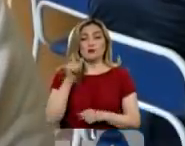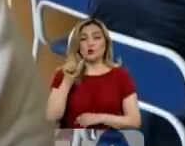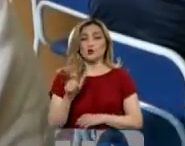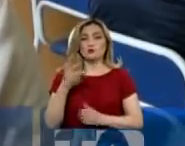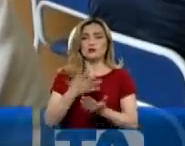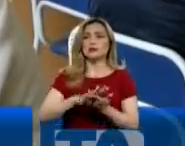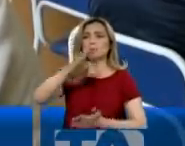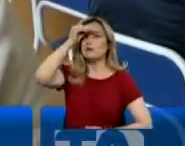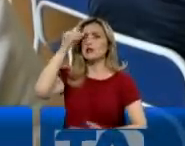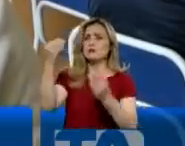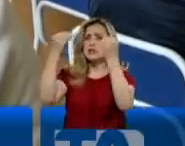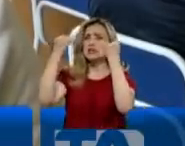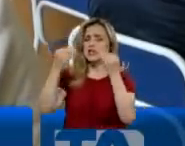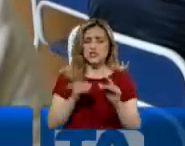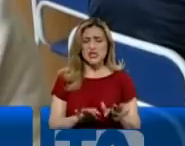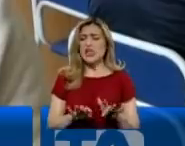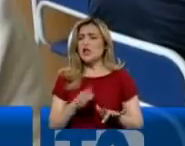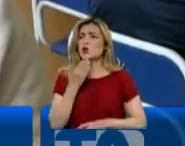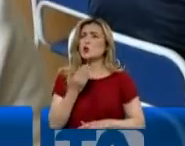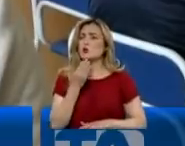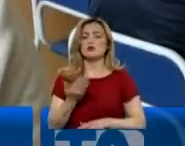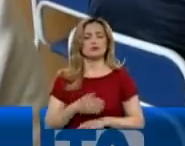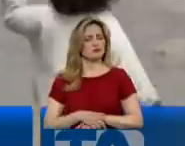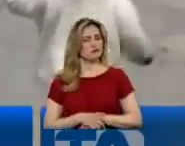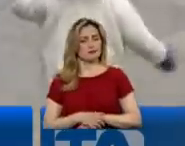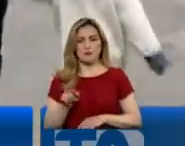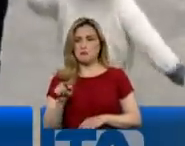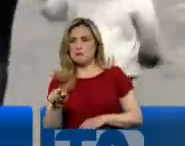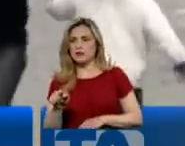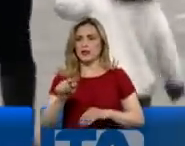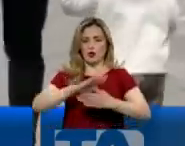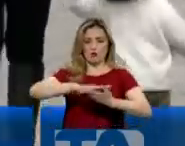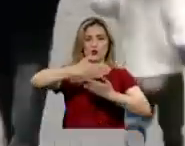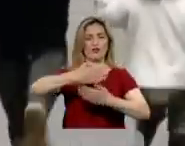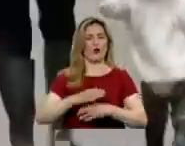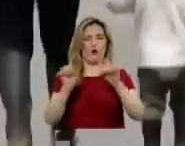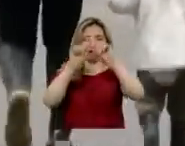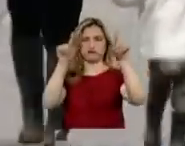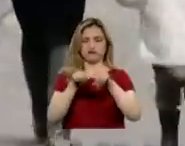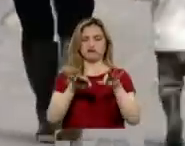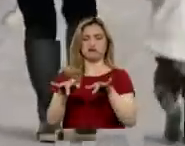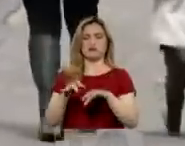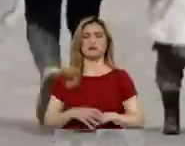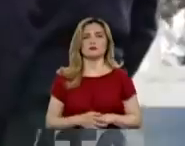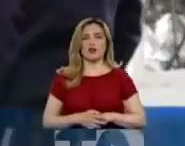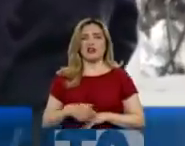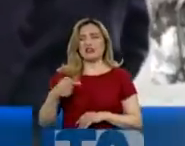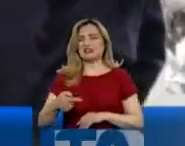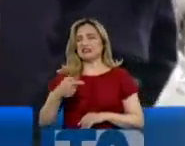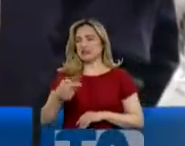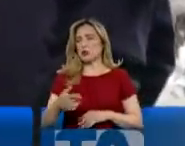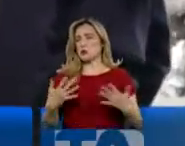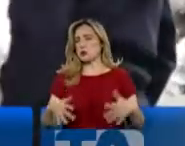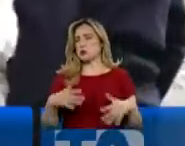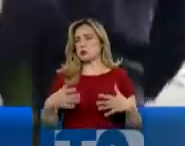aprender a manejar a poner la computadora esta es la nueva realidad que modifique el diario vivir en las zonas